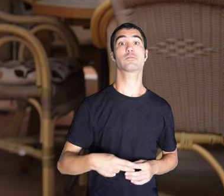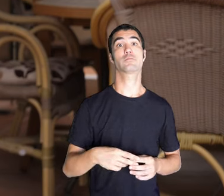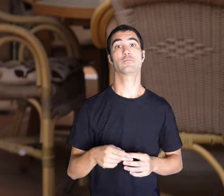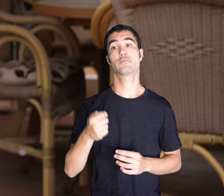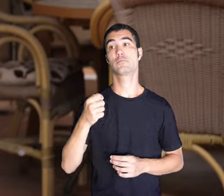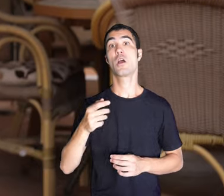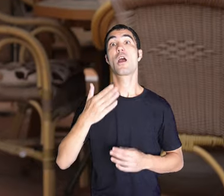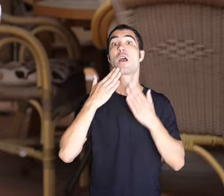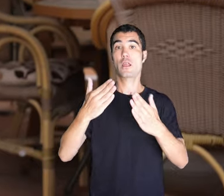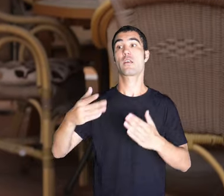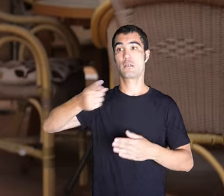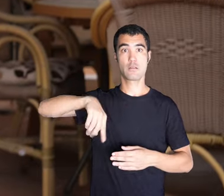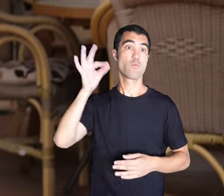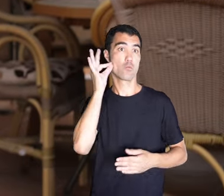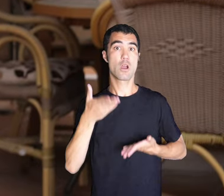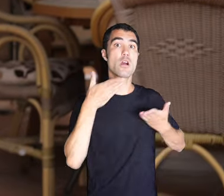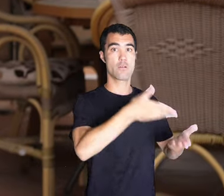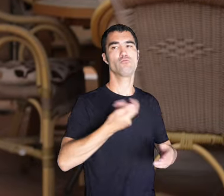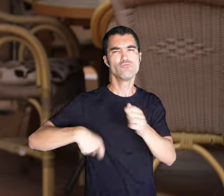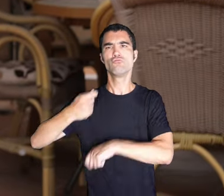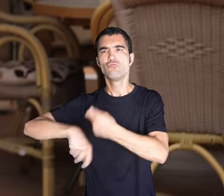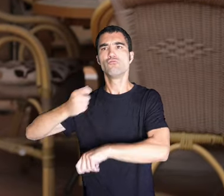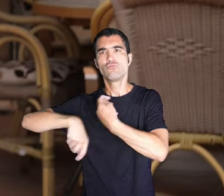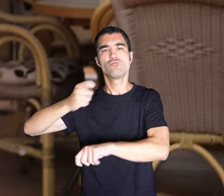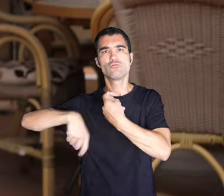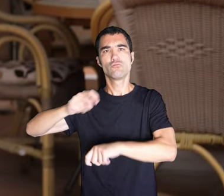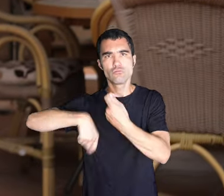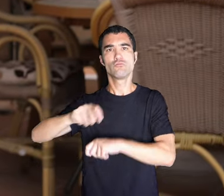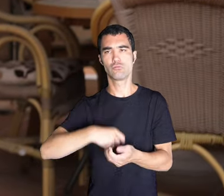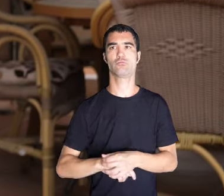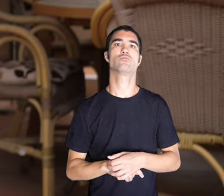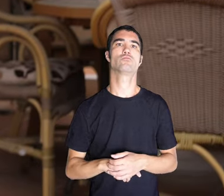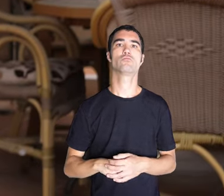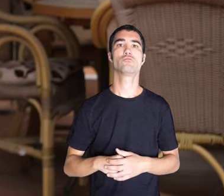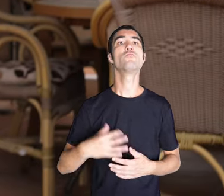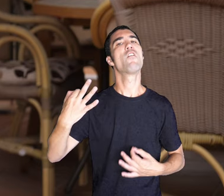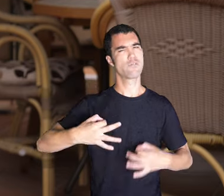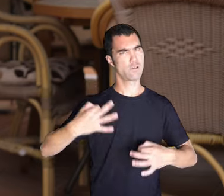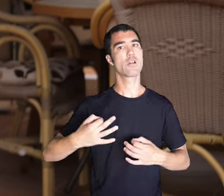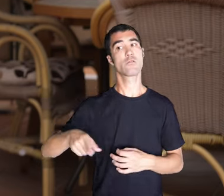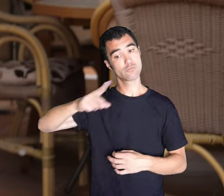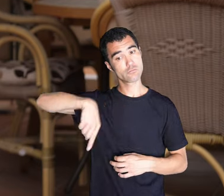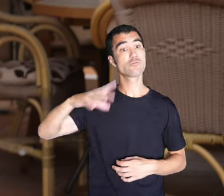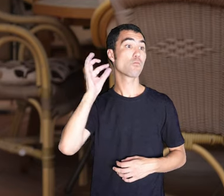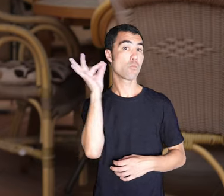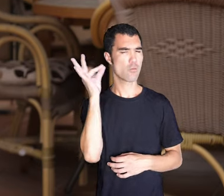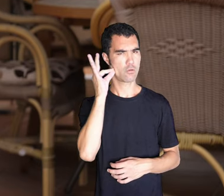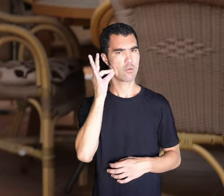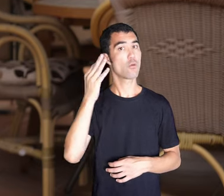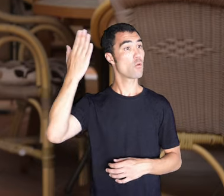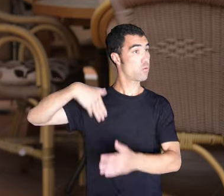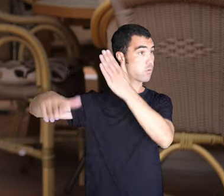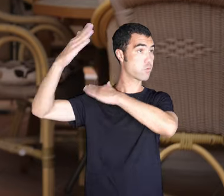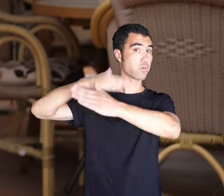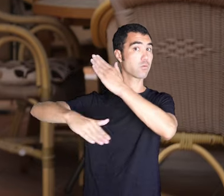Que sean las vendedoras de pescado, es verdad. No, las mujeres tuvieron